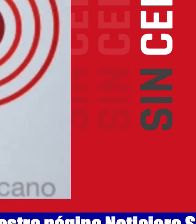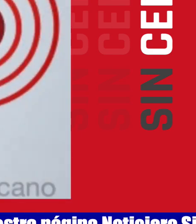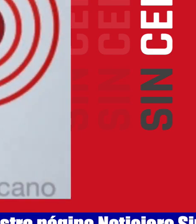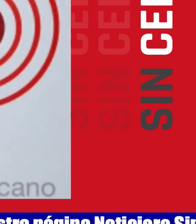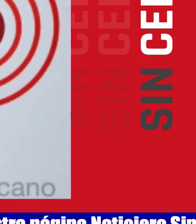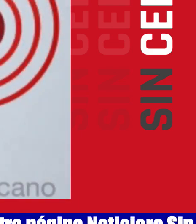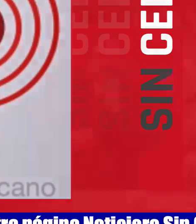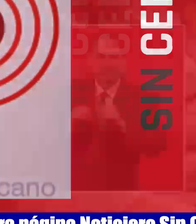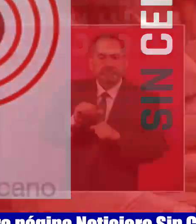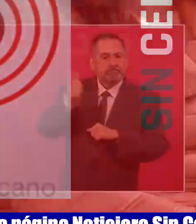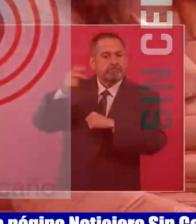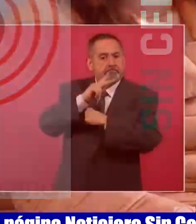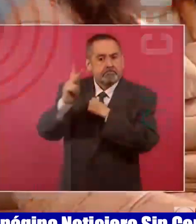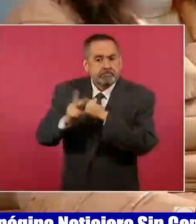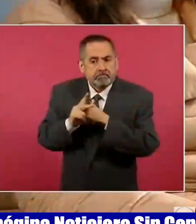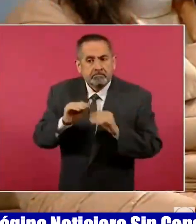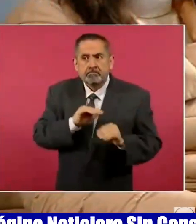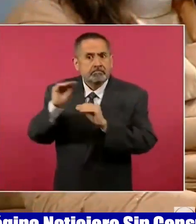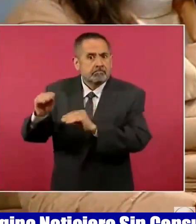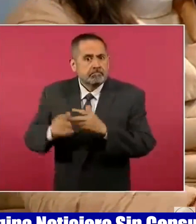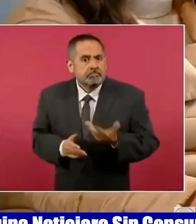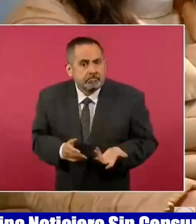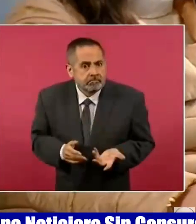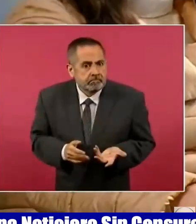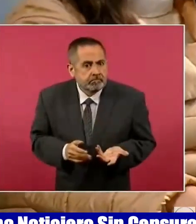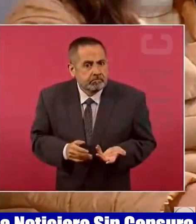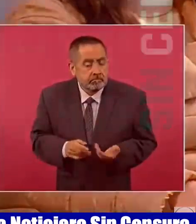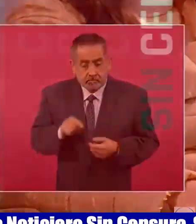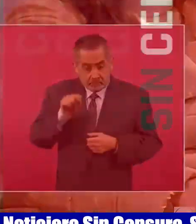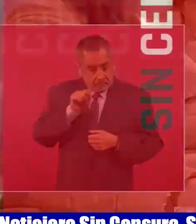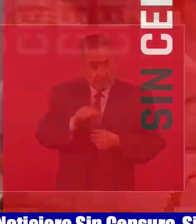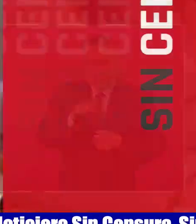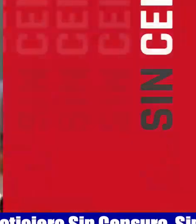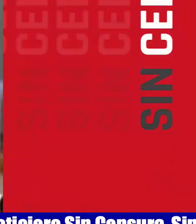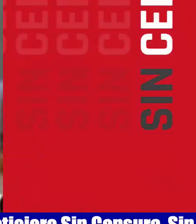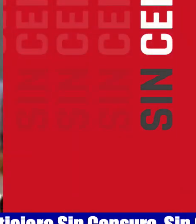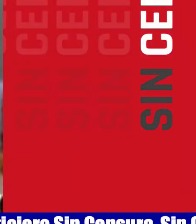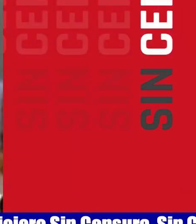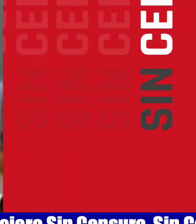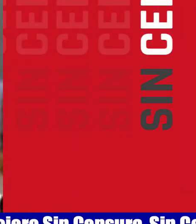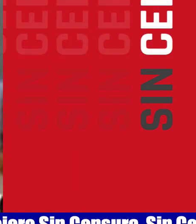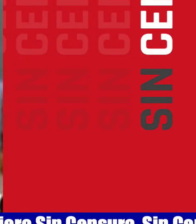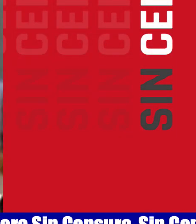el turno a María Luisa Estrada, la grillotina política,